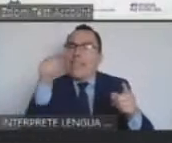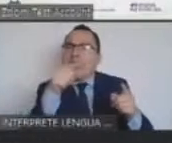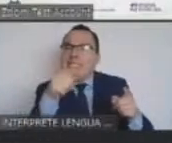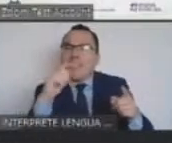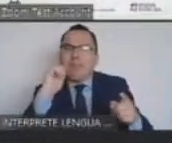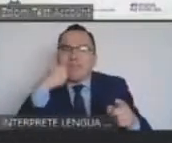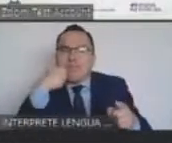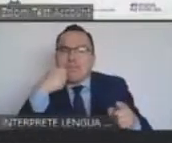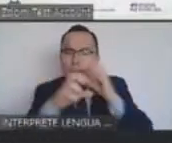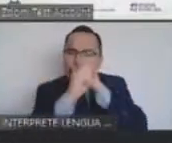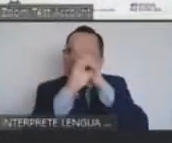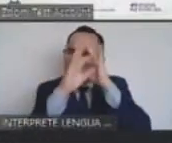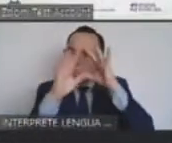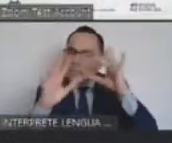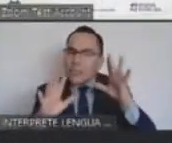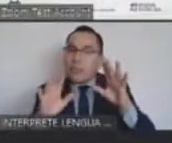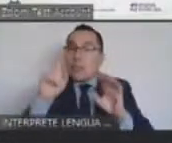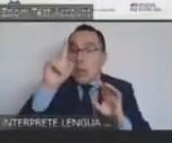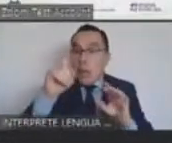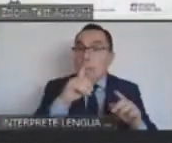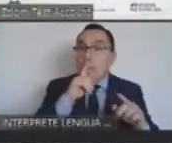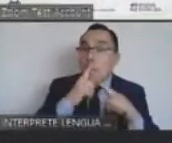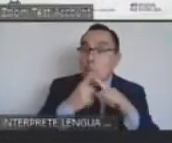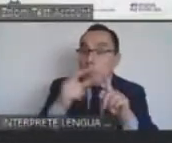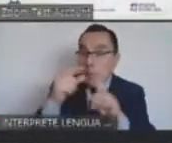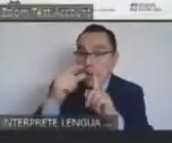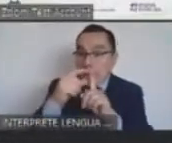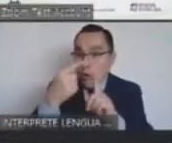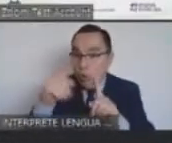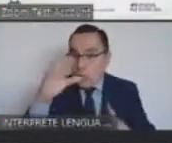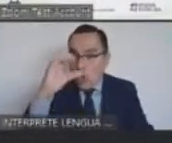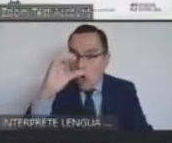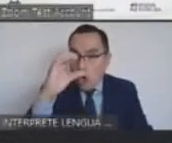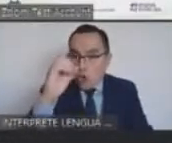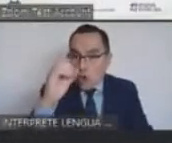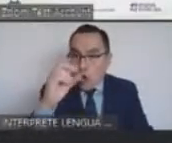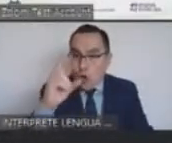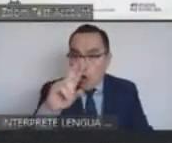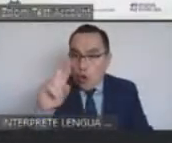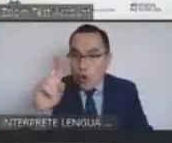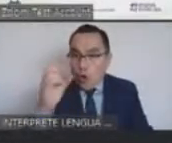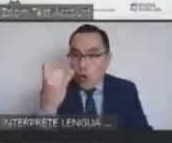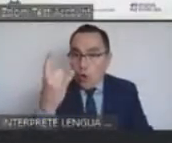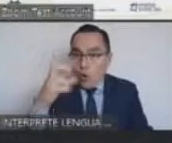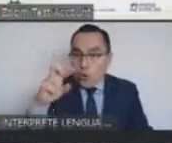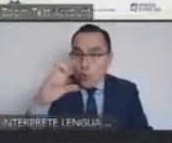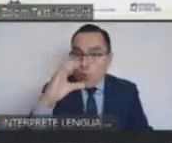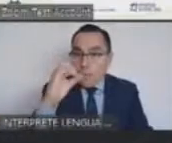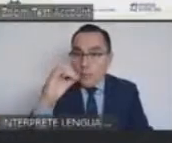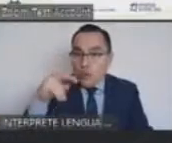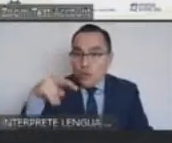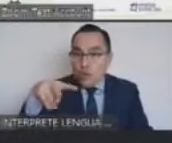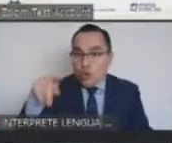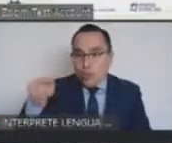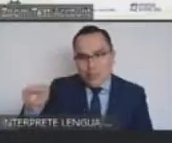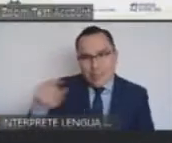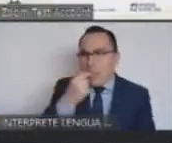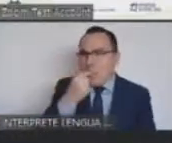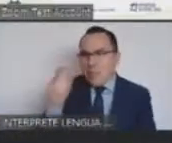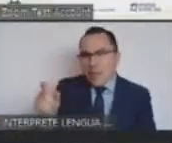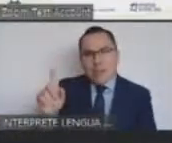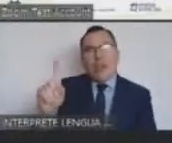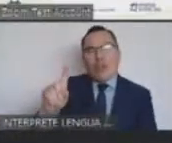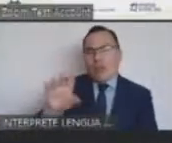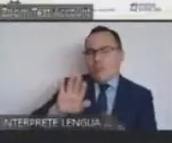corrupción. En este caso no va a ser así. Voy a ser literal en transparencia como una herramienta que contribuye a limitar la corrupción, pero no voy a entrar al tema más general